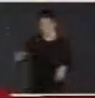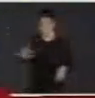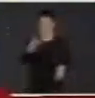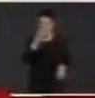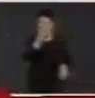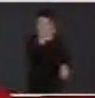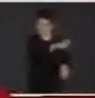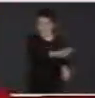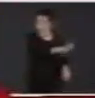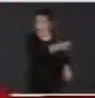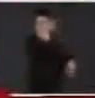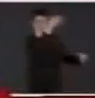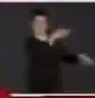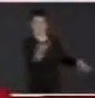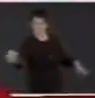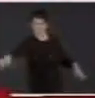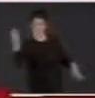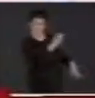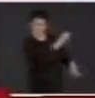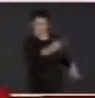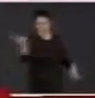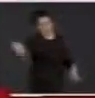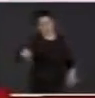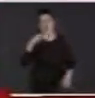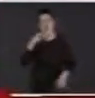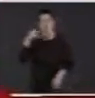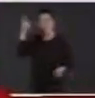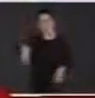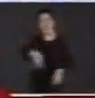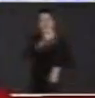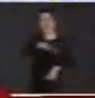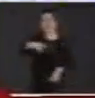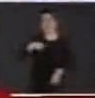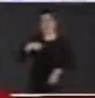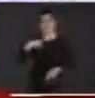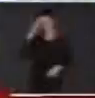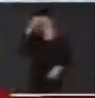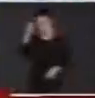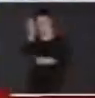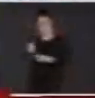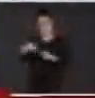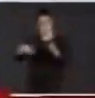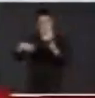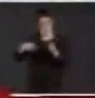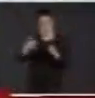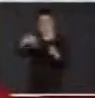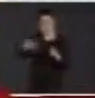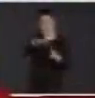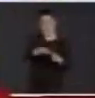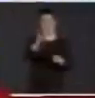cobardes. San Andrés está triste, que pena mi pueblo pesquero. Pues también ha sufrido la muerte de un buen